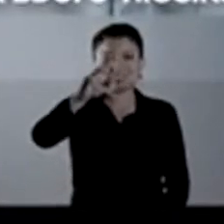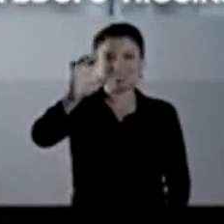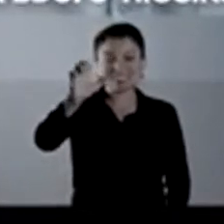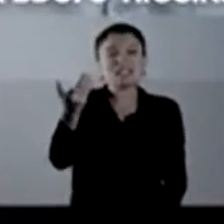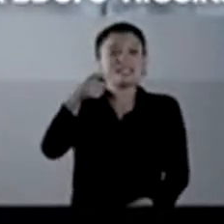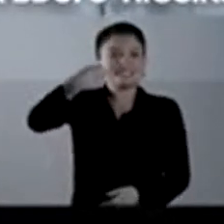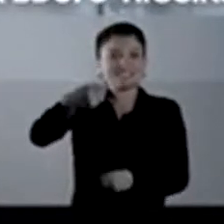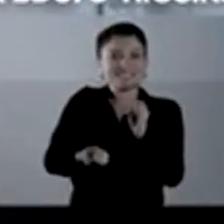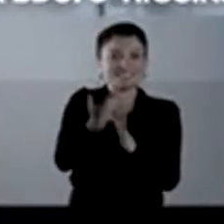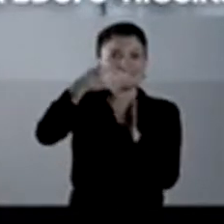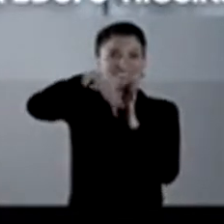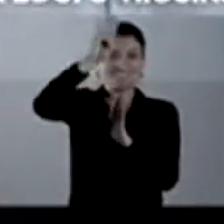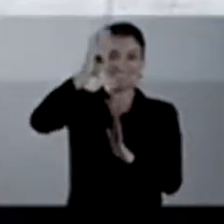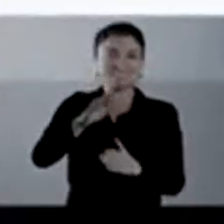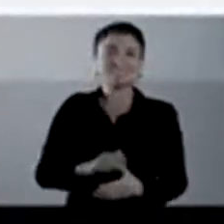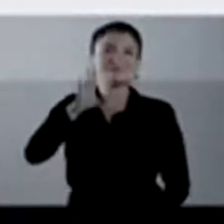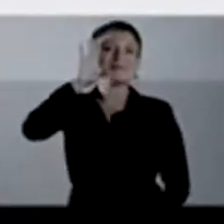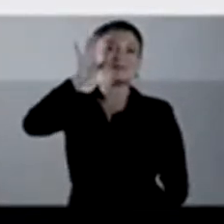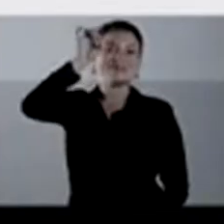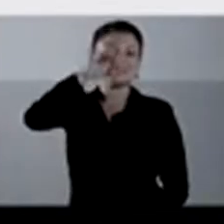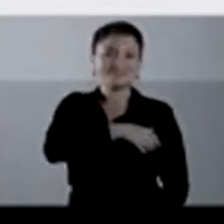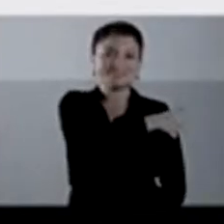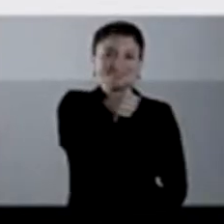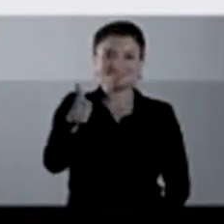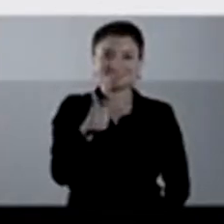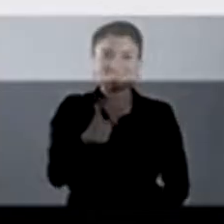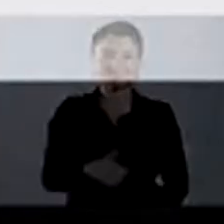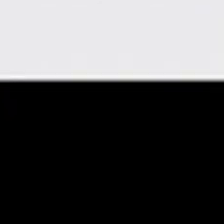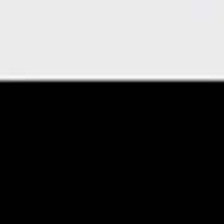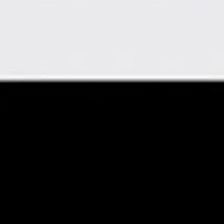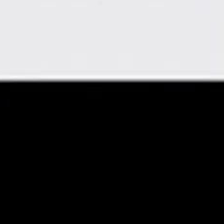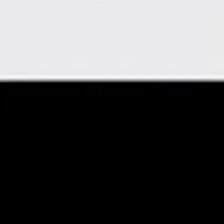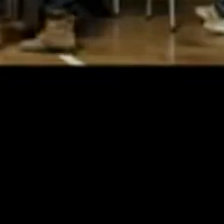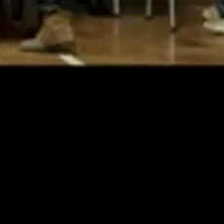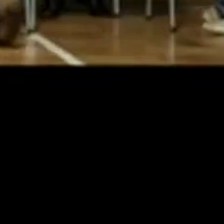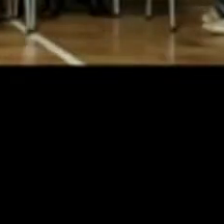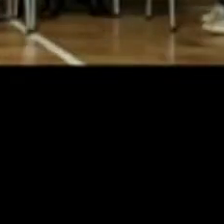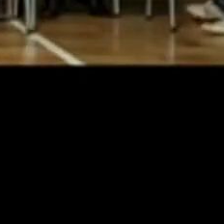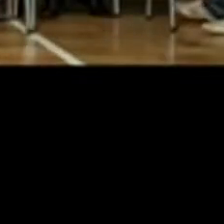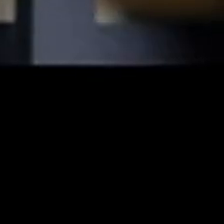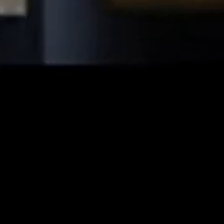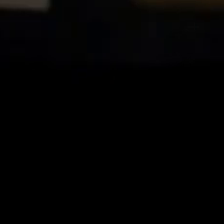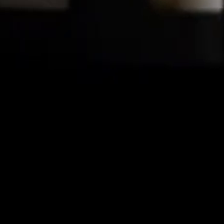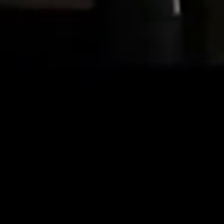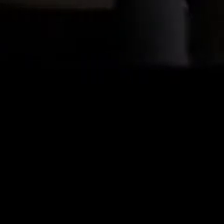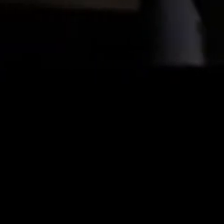como senadores de la nueva mayoría. Michelle, Chile de todos.